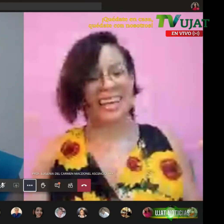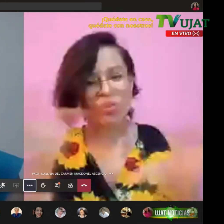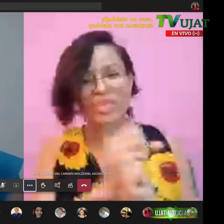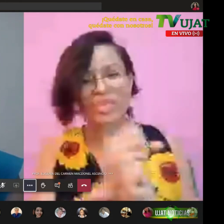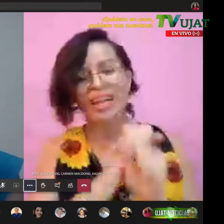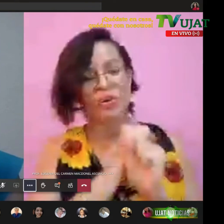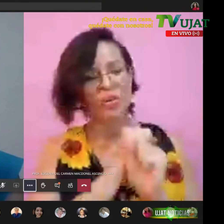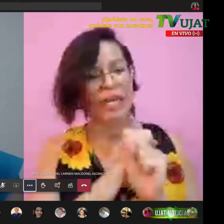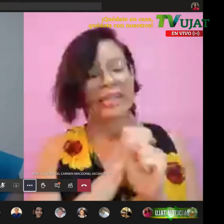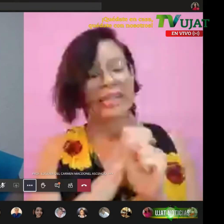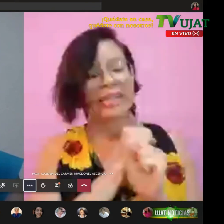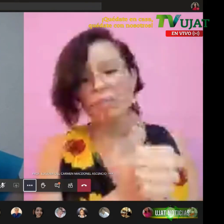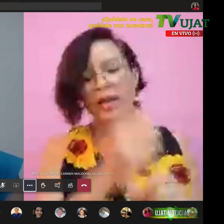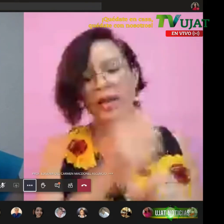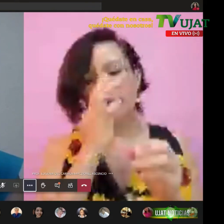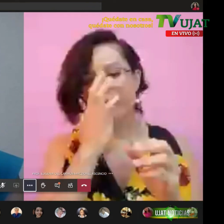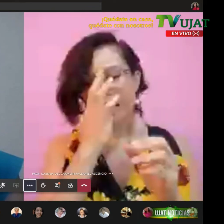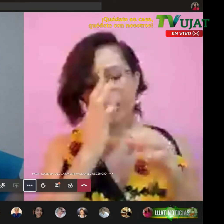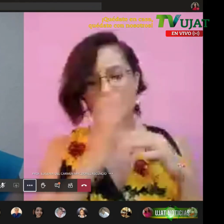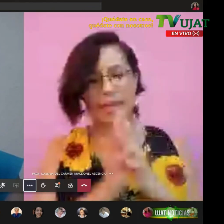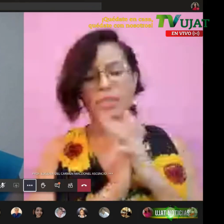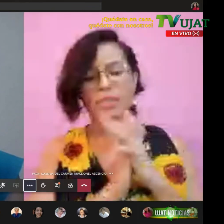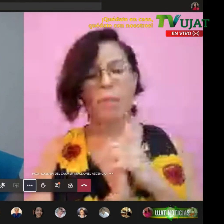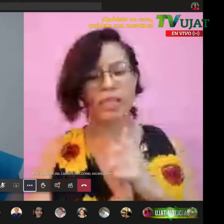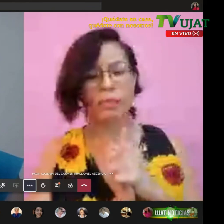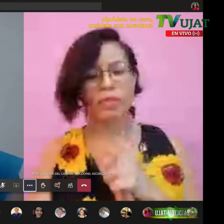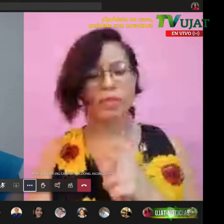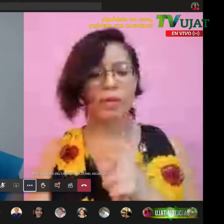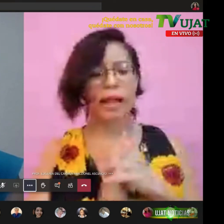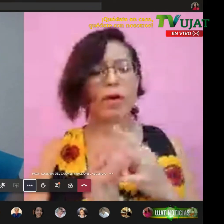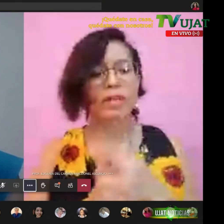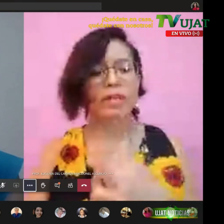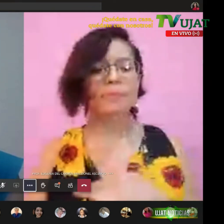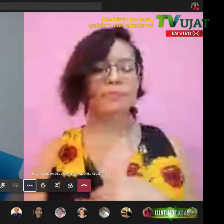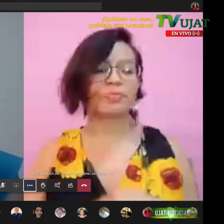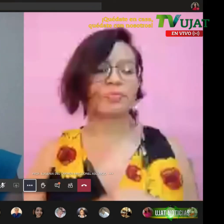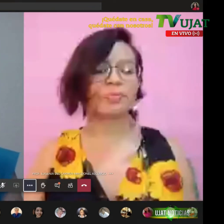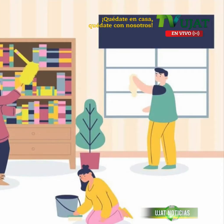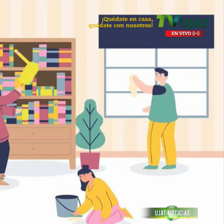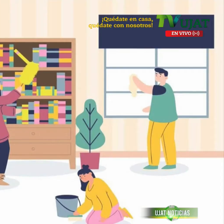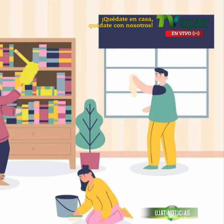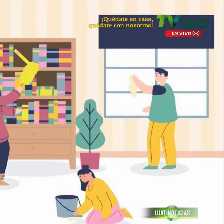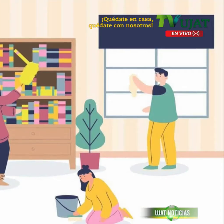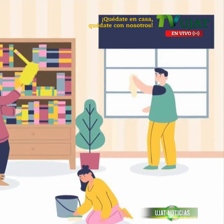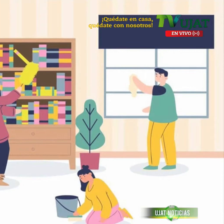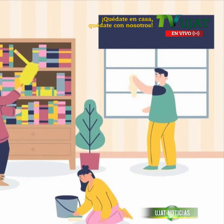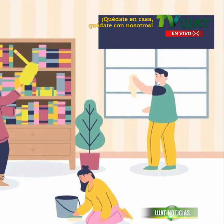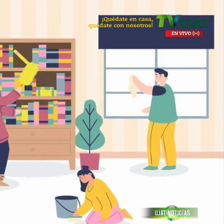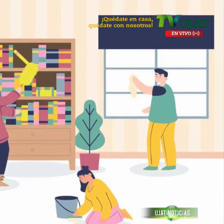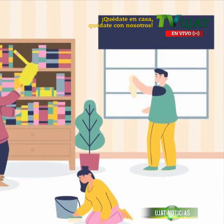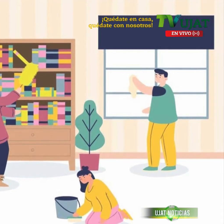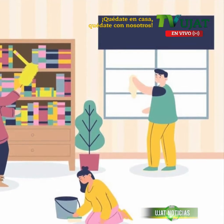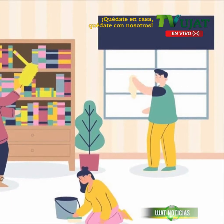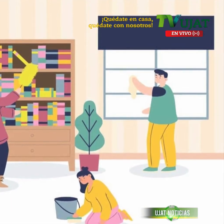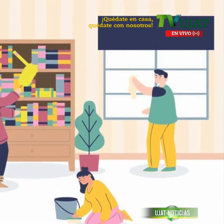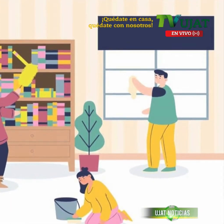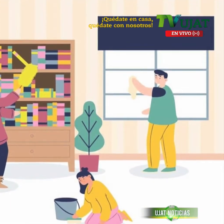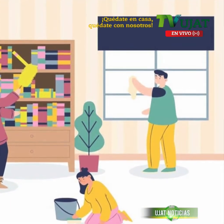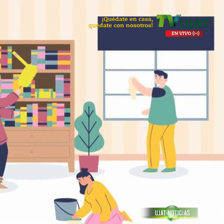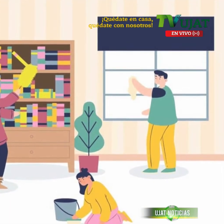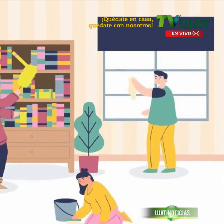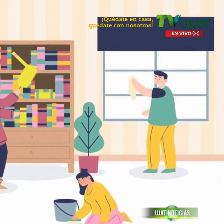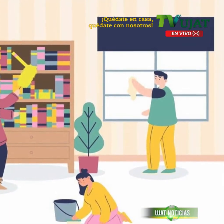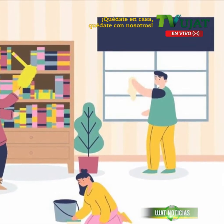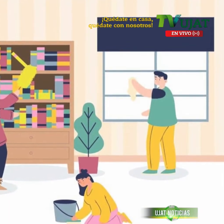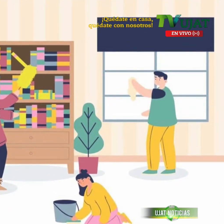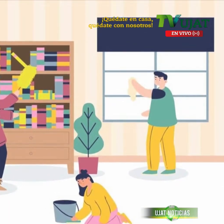nunca, reduce el tiempo que le dedicas lo más posible a la otra. Cabe destacar que la psicóloga Isaí